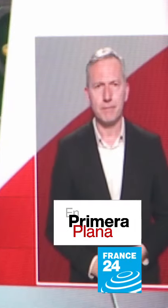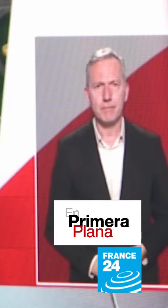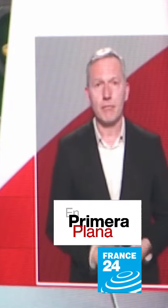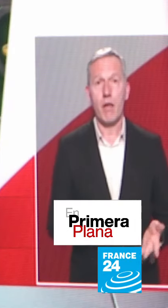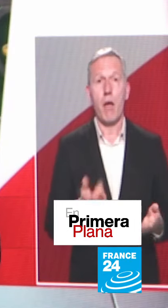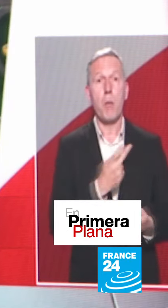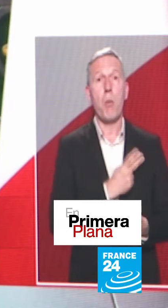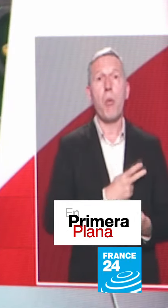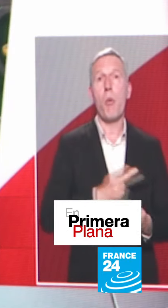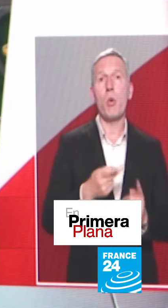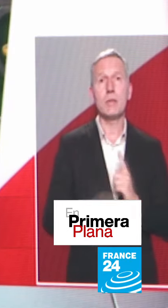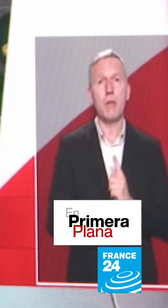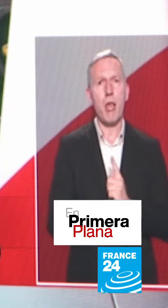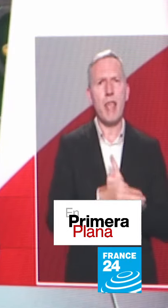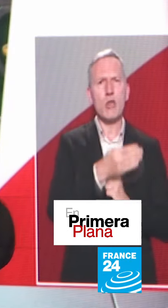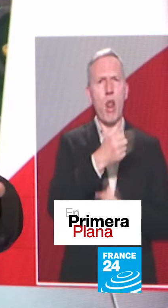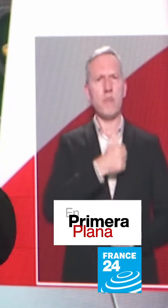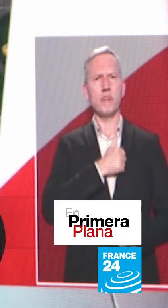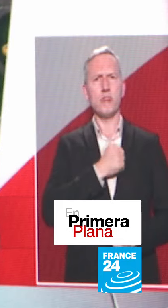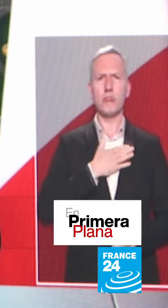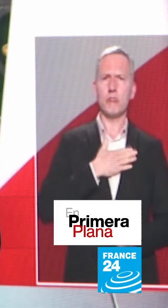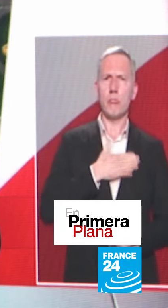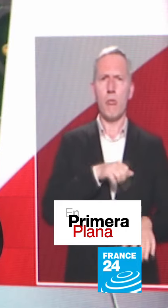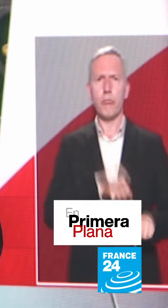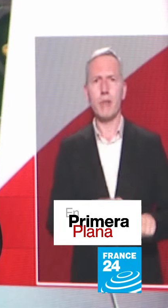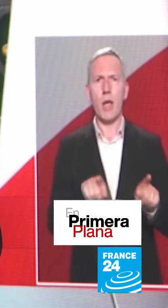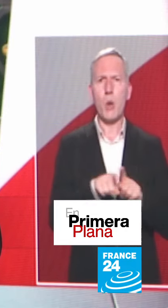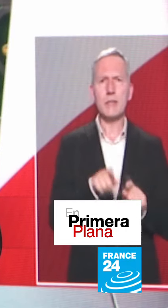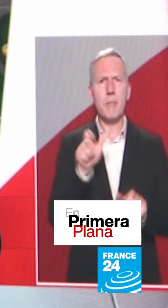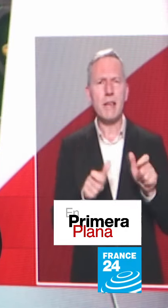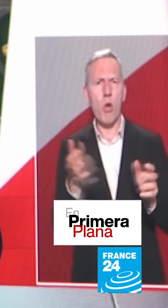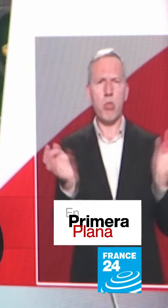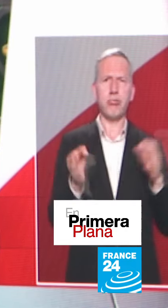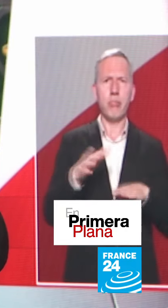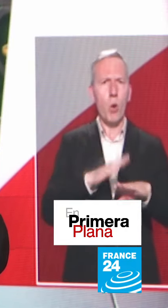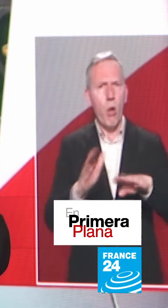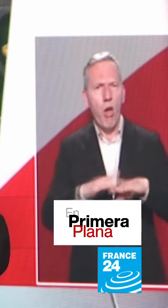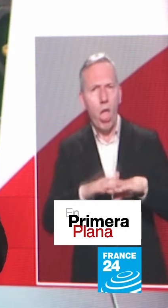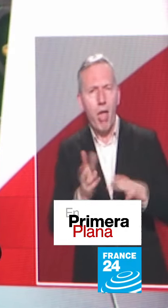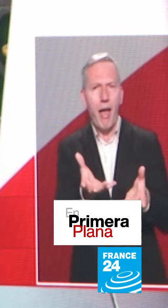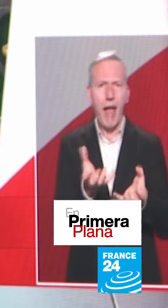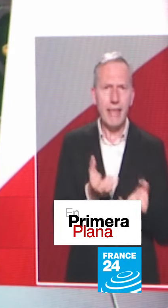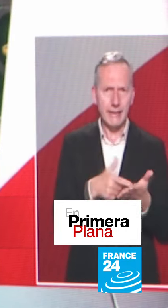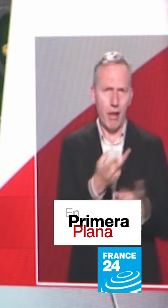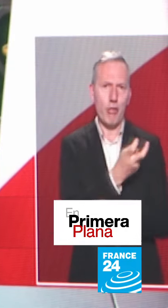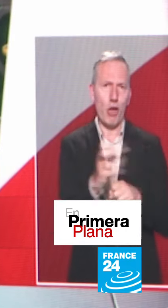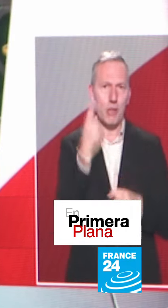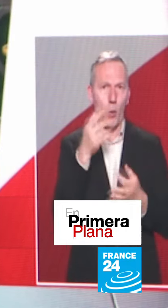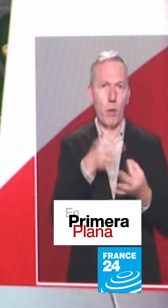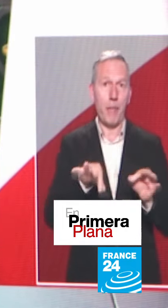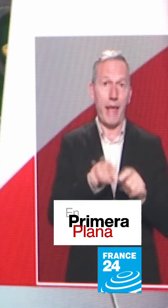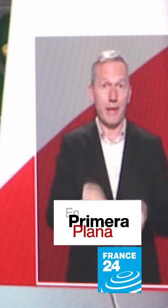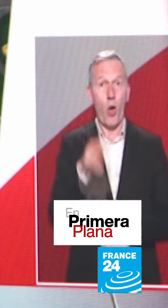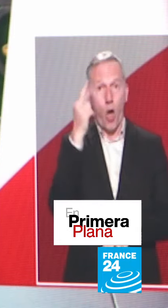es ganar mayoría simplemente es decir que recobre el poder de la de la asamblea y pueda pasar su programa cuando no